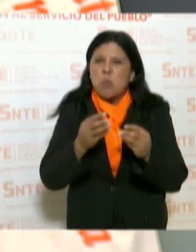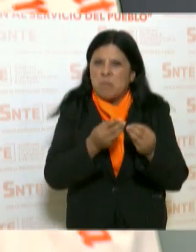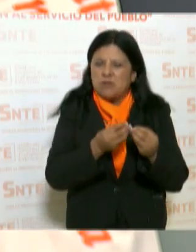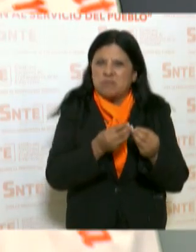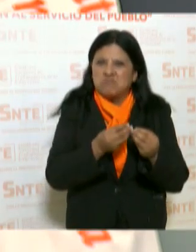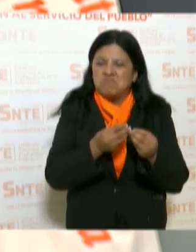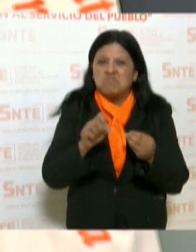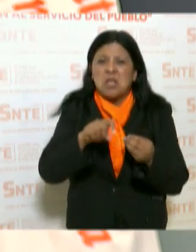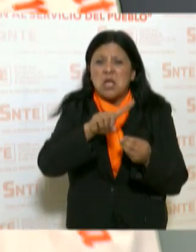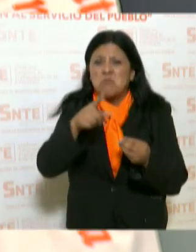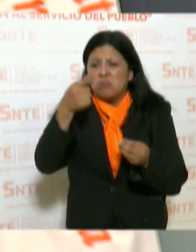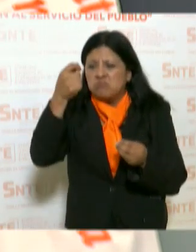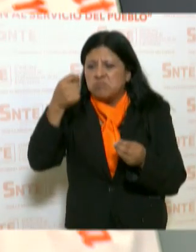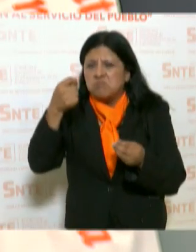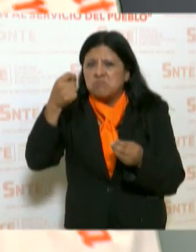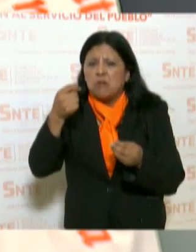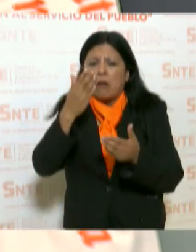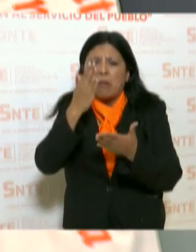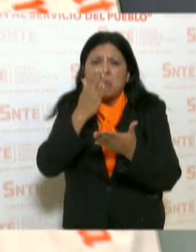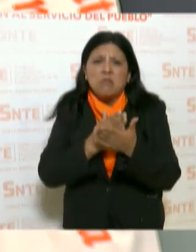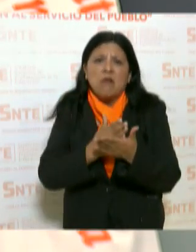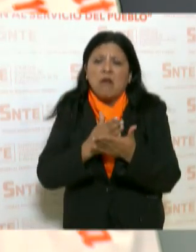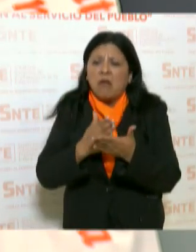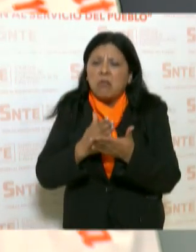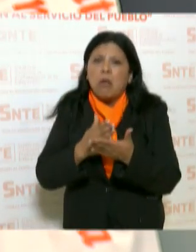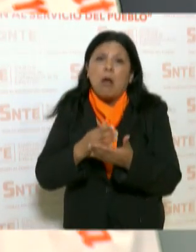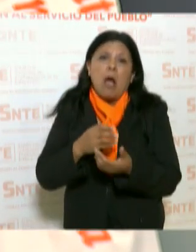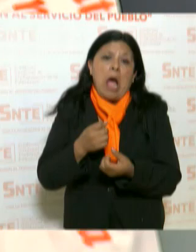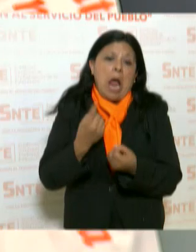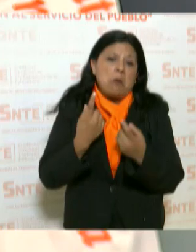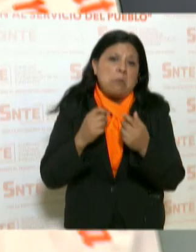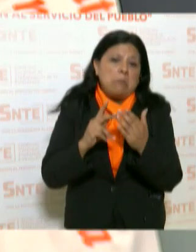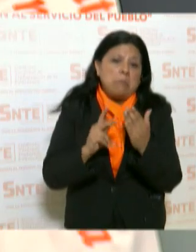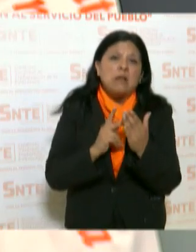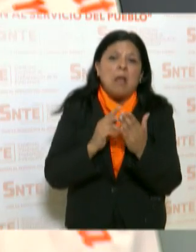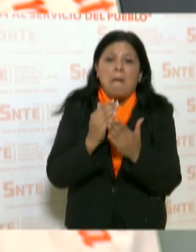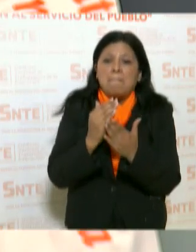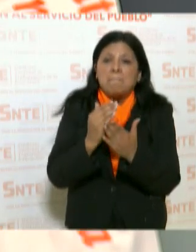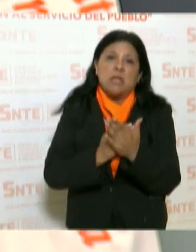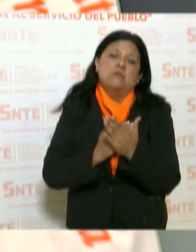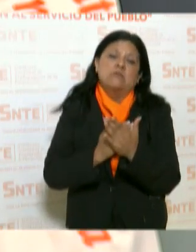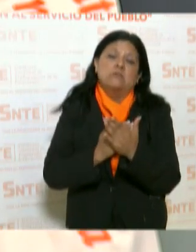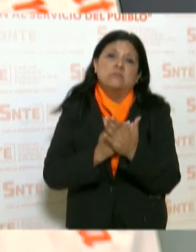mientras laboraba, y a veces menos. ¿Cuánto?